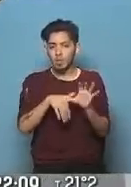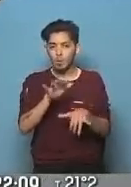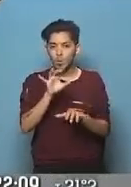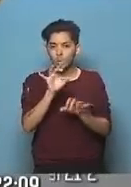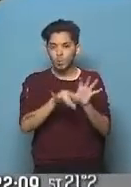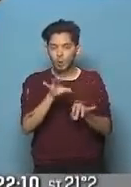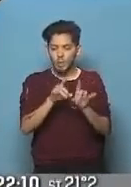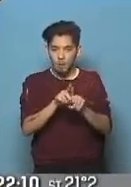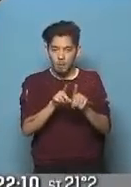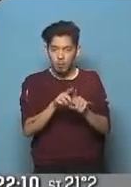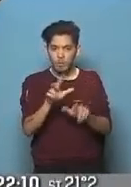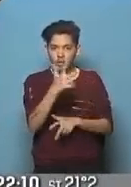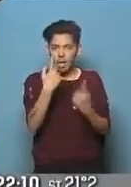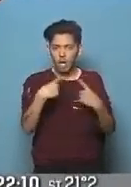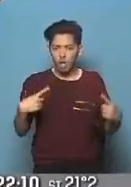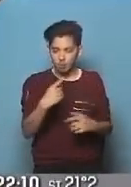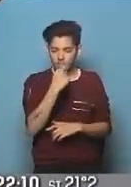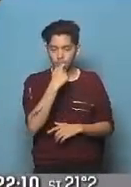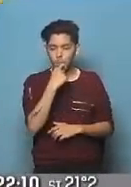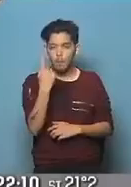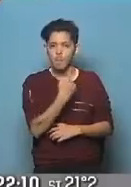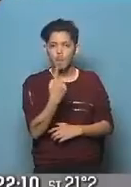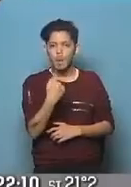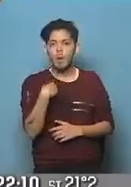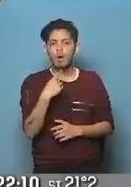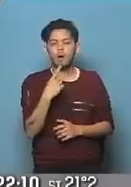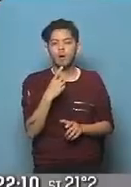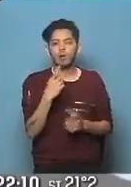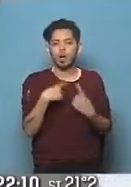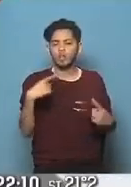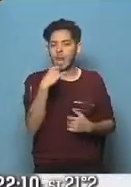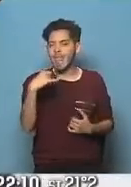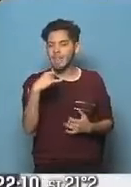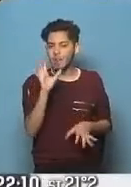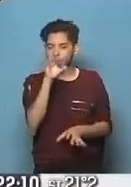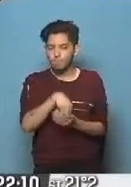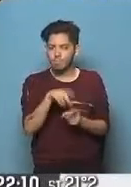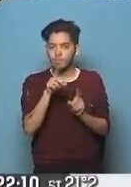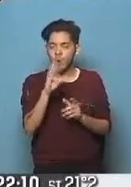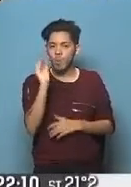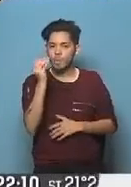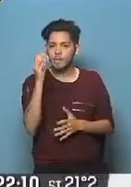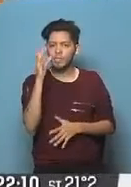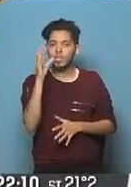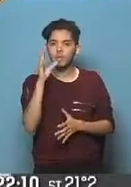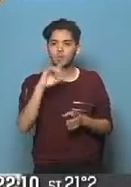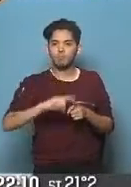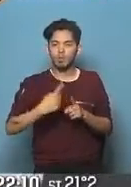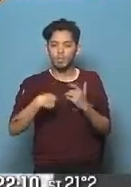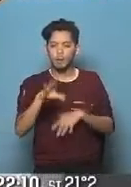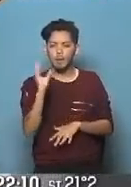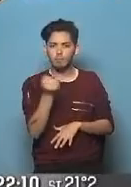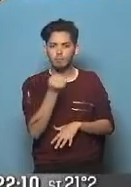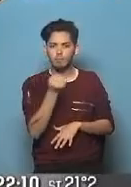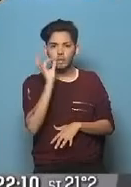un poco también de la región, que son muy regresivas, muy negativas y muy interesantes creo yo, de identificar. La primera